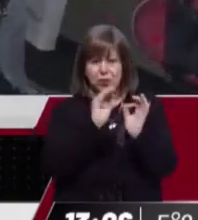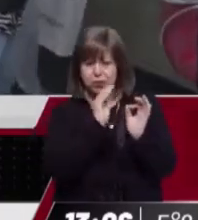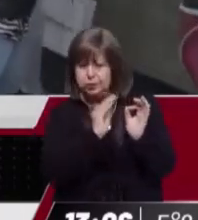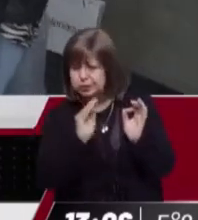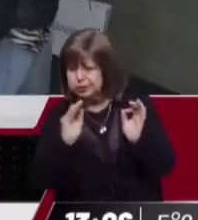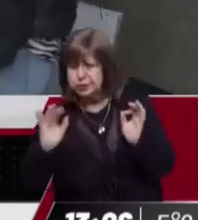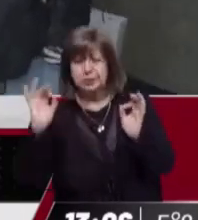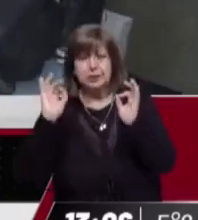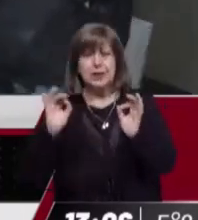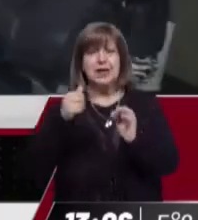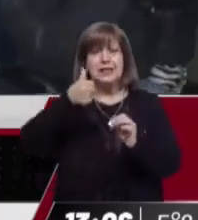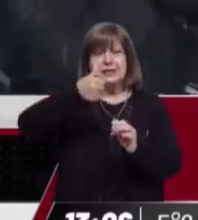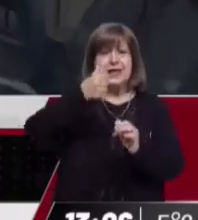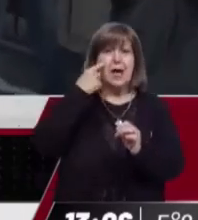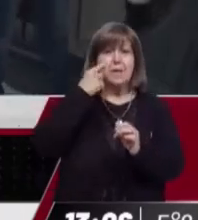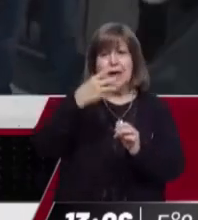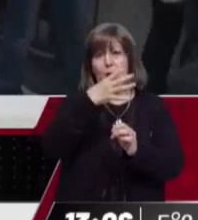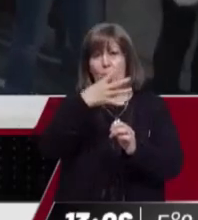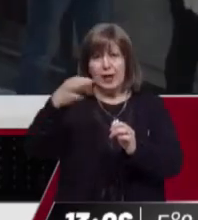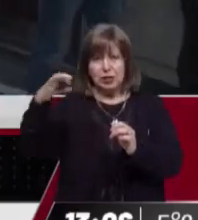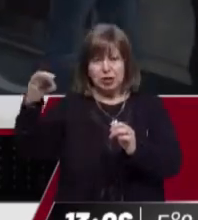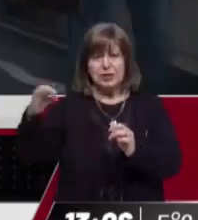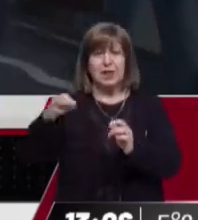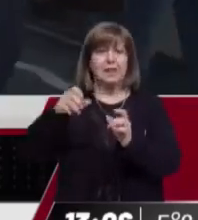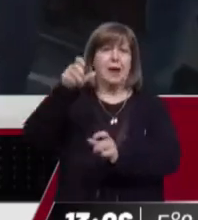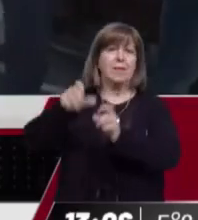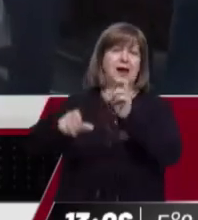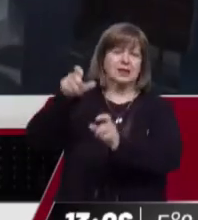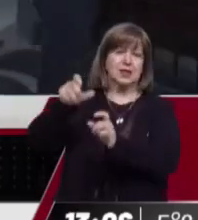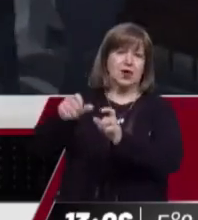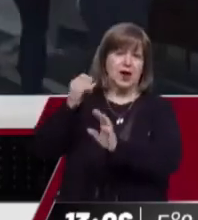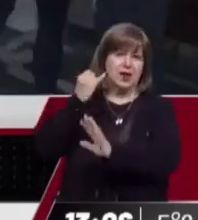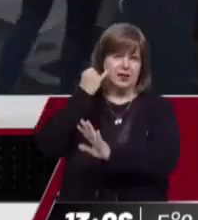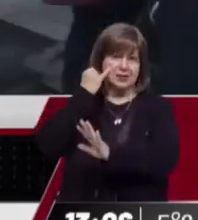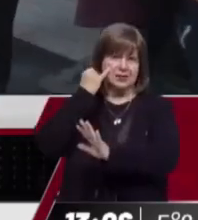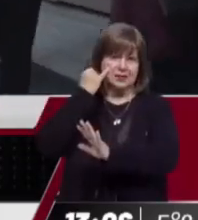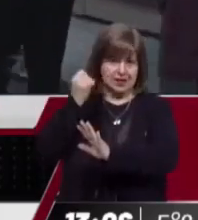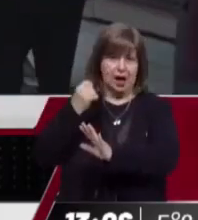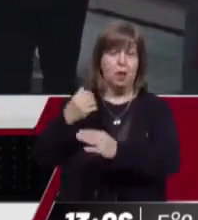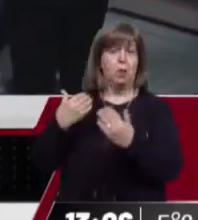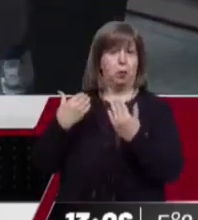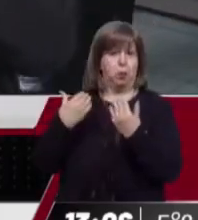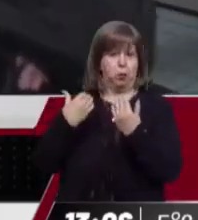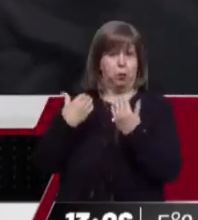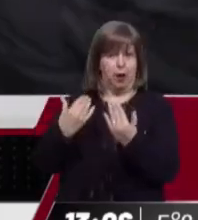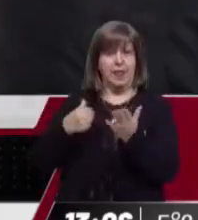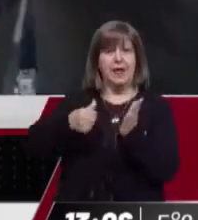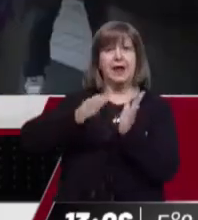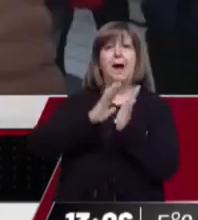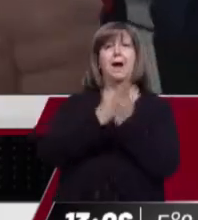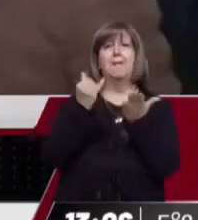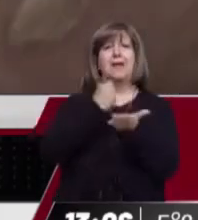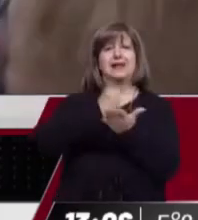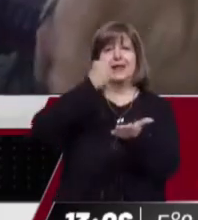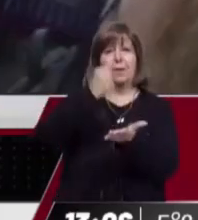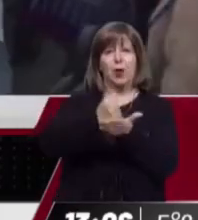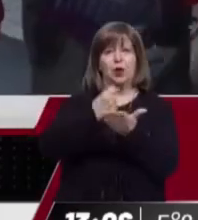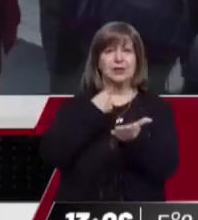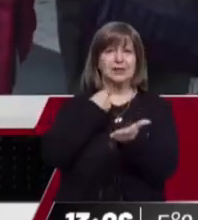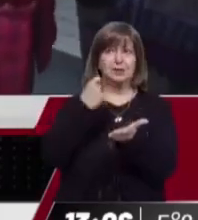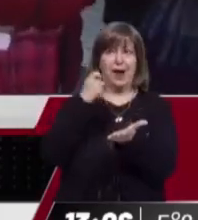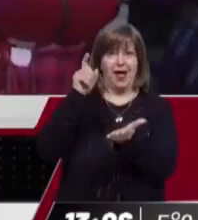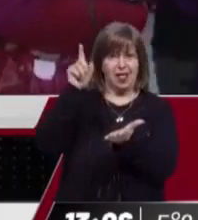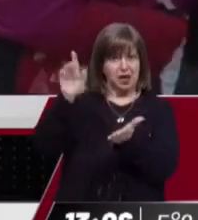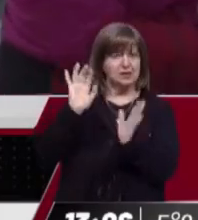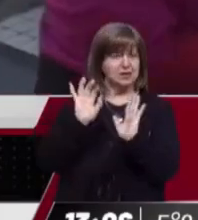inscripción de unos 6400 es decir personas que ya eh pueden tener su pasaporte español